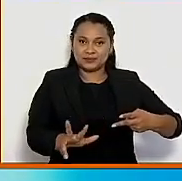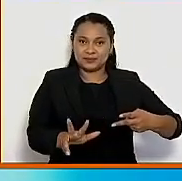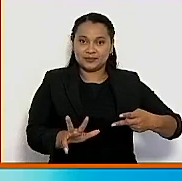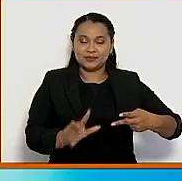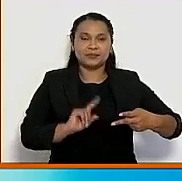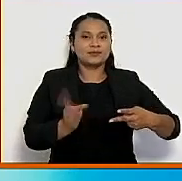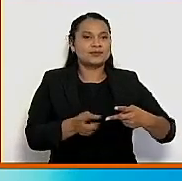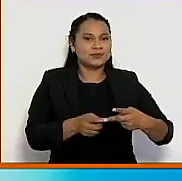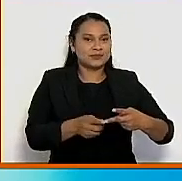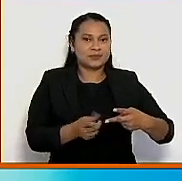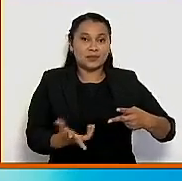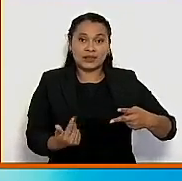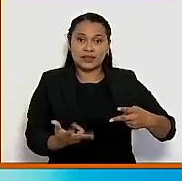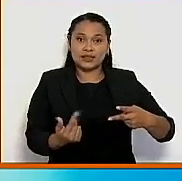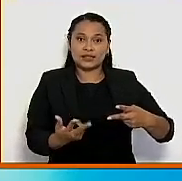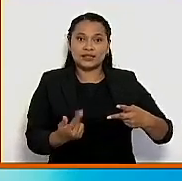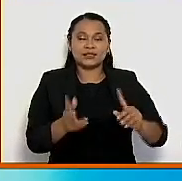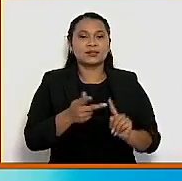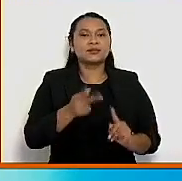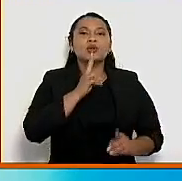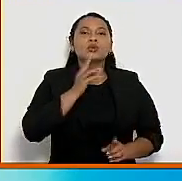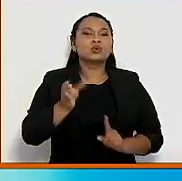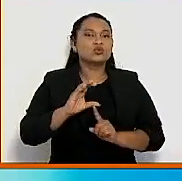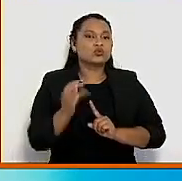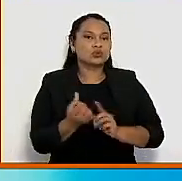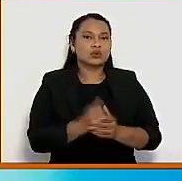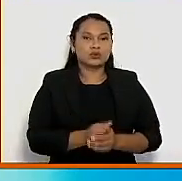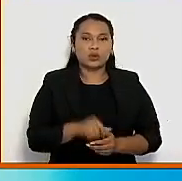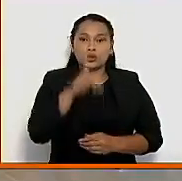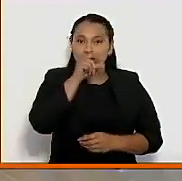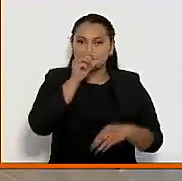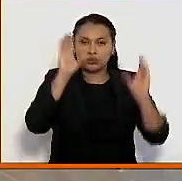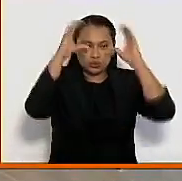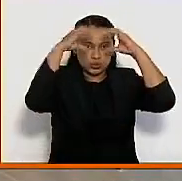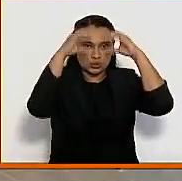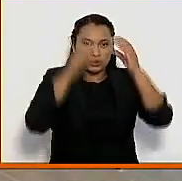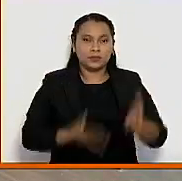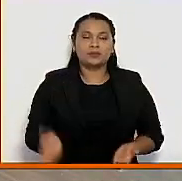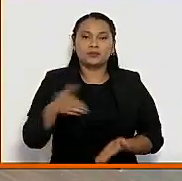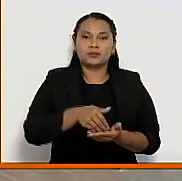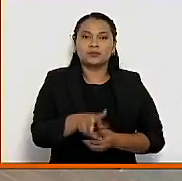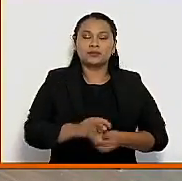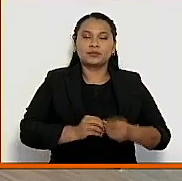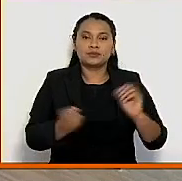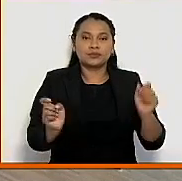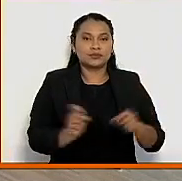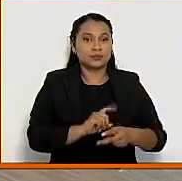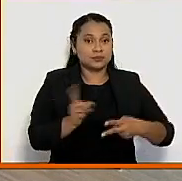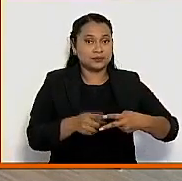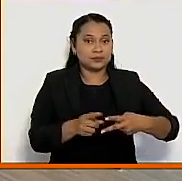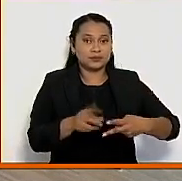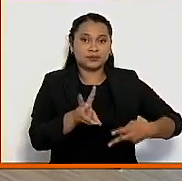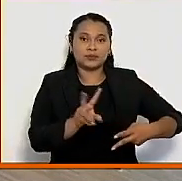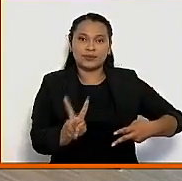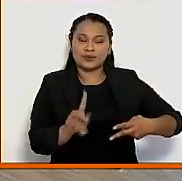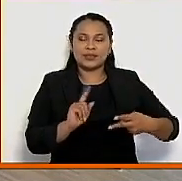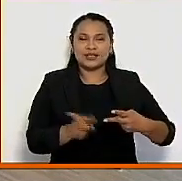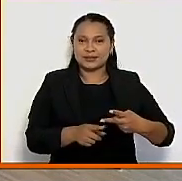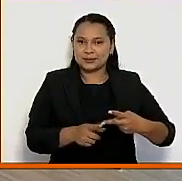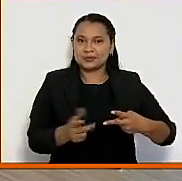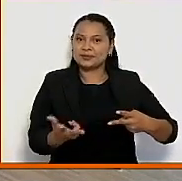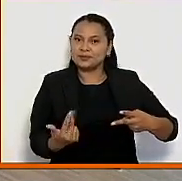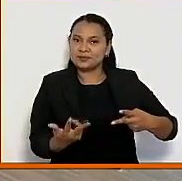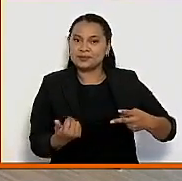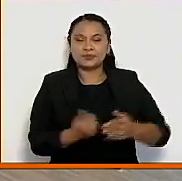3. Segundo número ganador es el 13 con su catrachada lechuza. Te repito, posición 1, 72 y posición 2, 13.